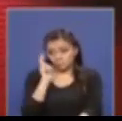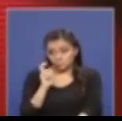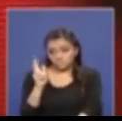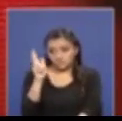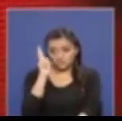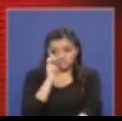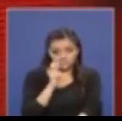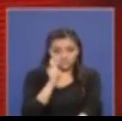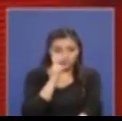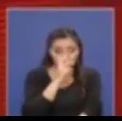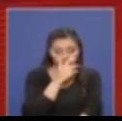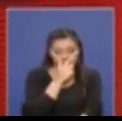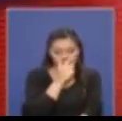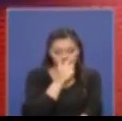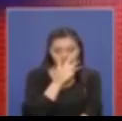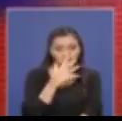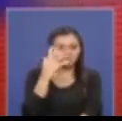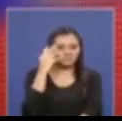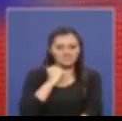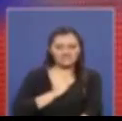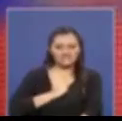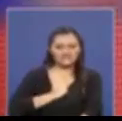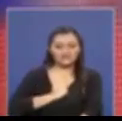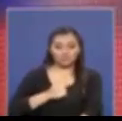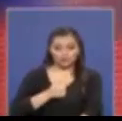casos y son historias desgarradoras, ¿no?